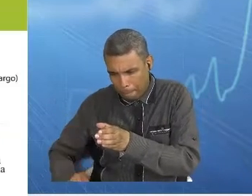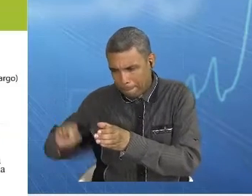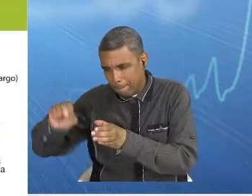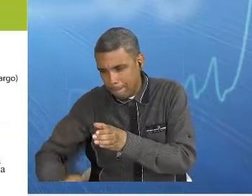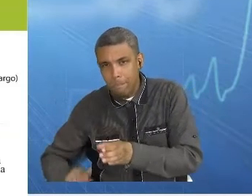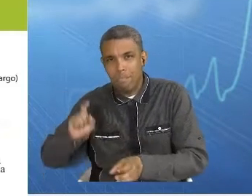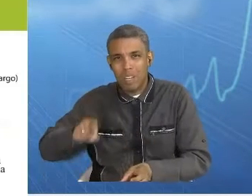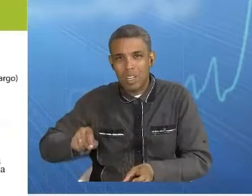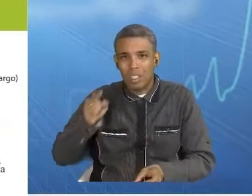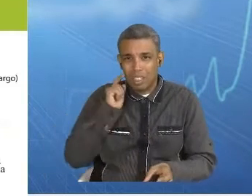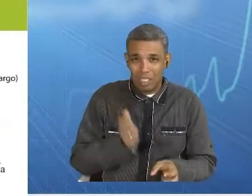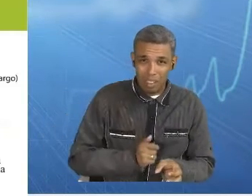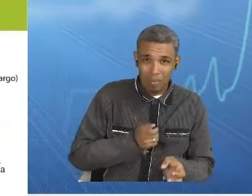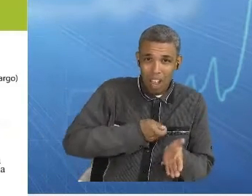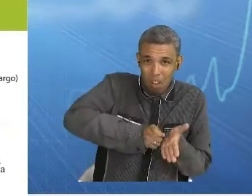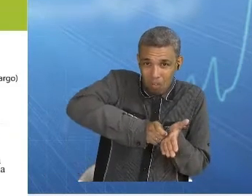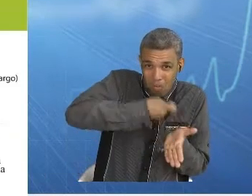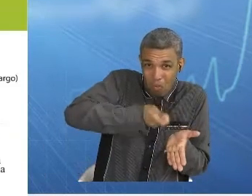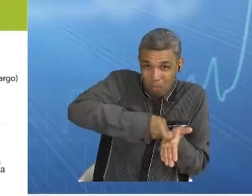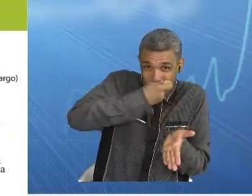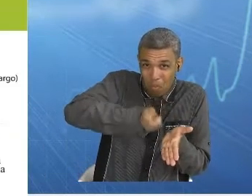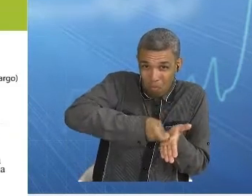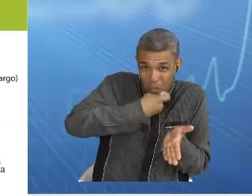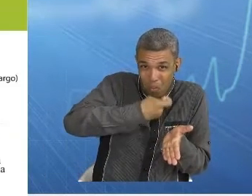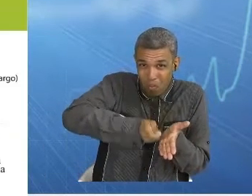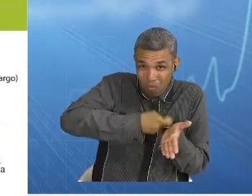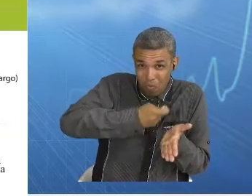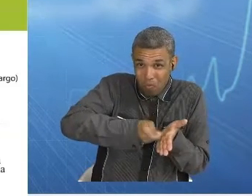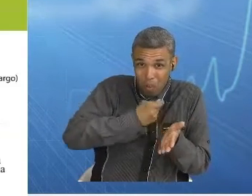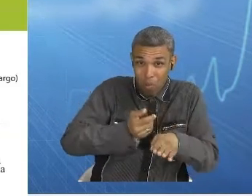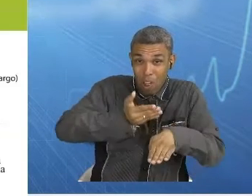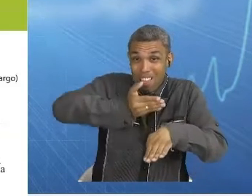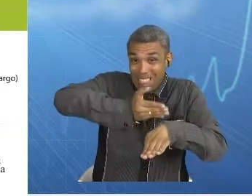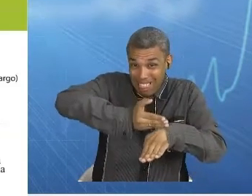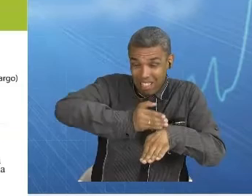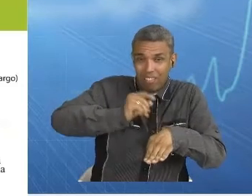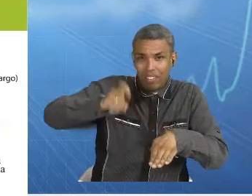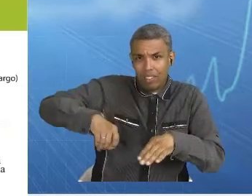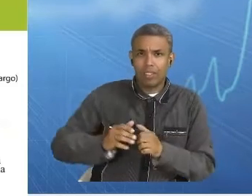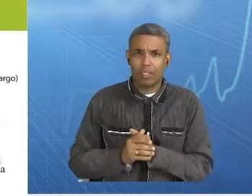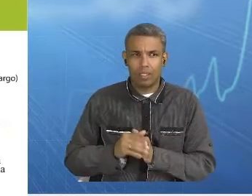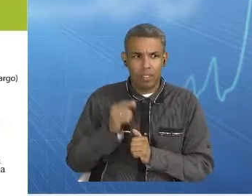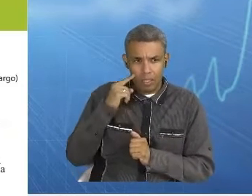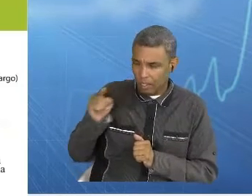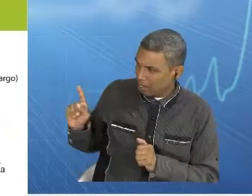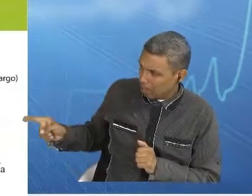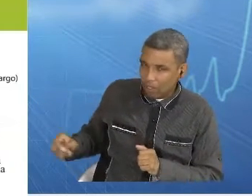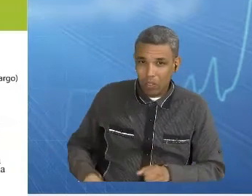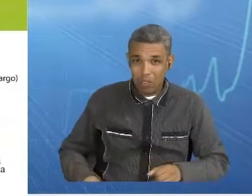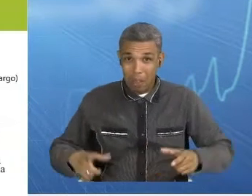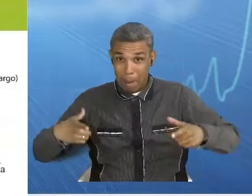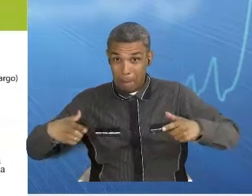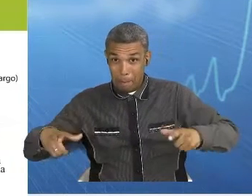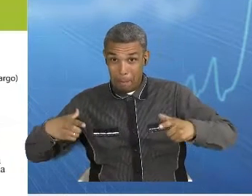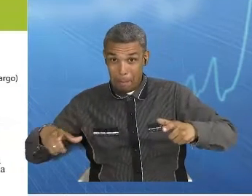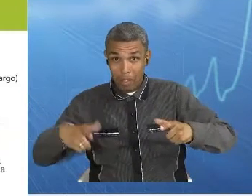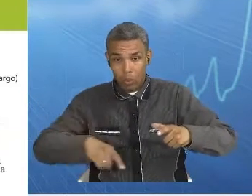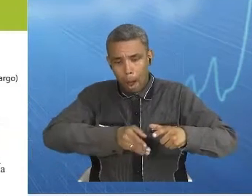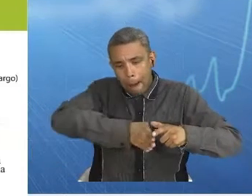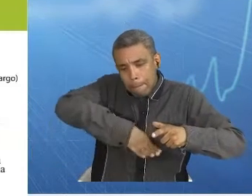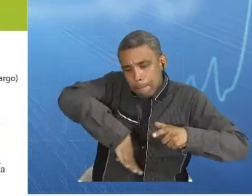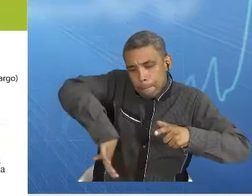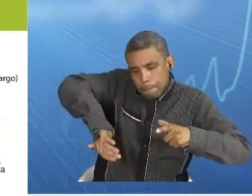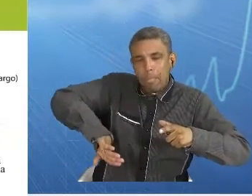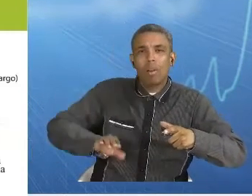de fósforos grande. En el caso de kit vajilla, cuatro platos hondos, cuatro platos pandos,